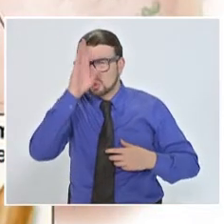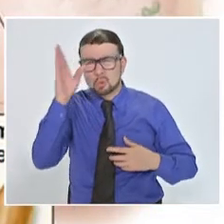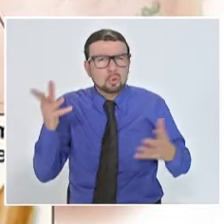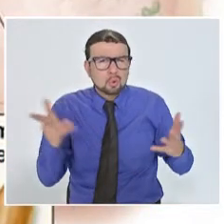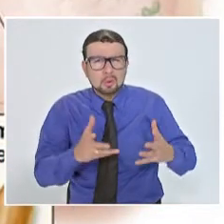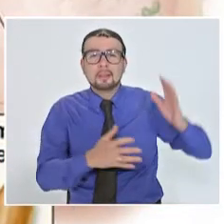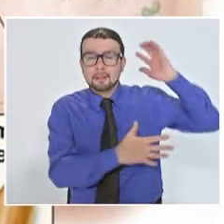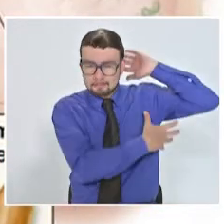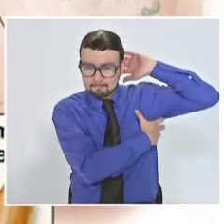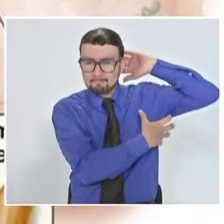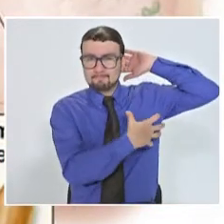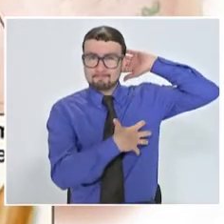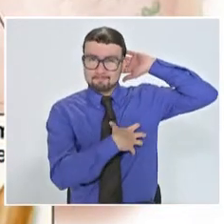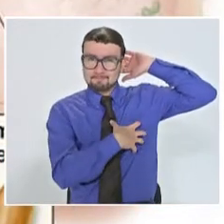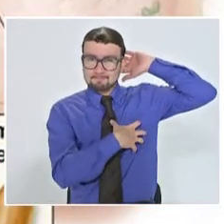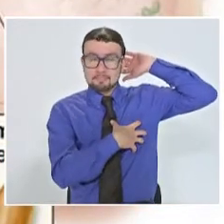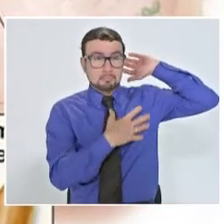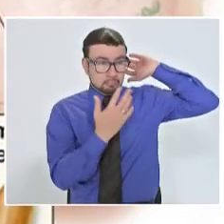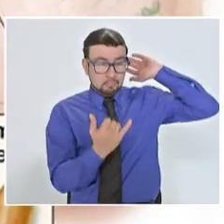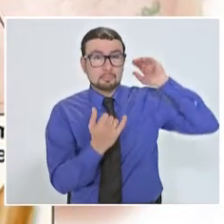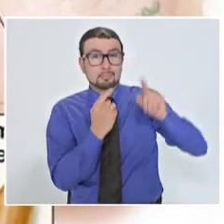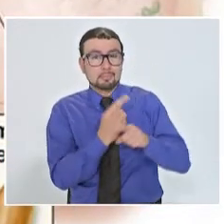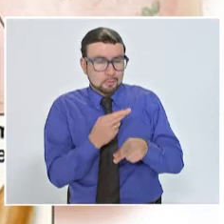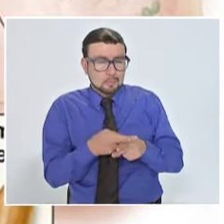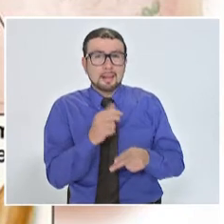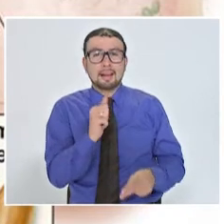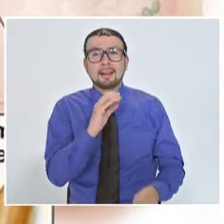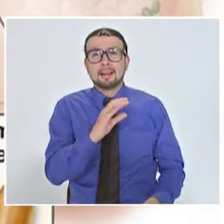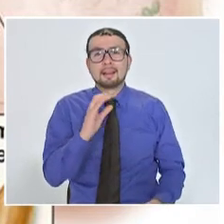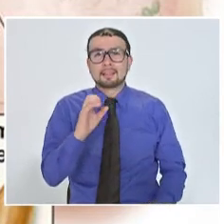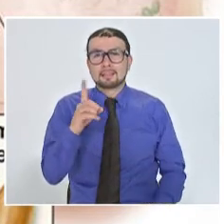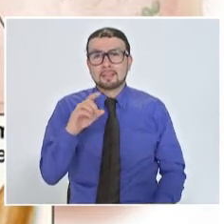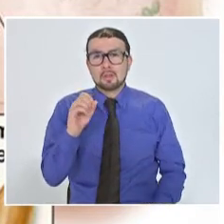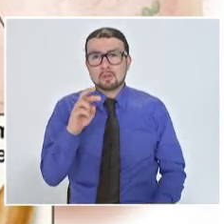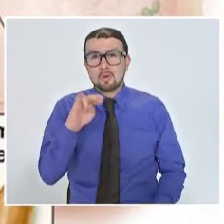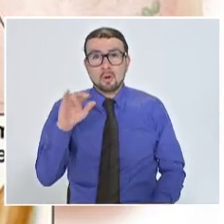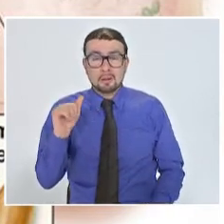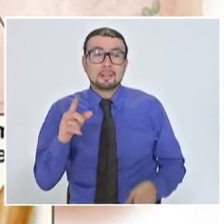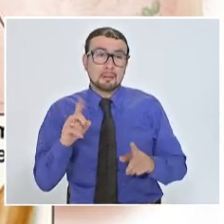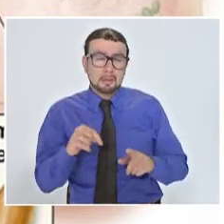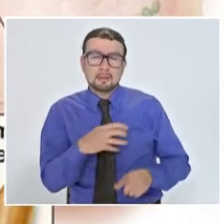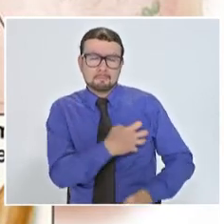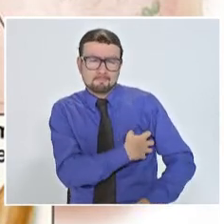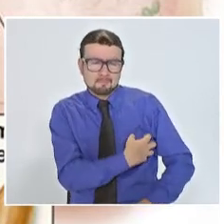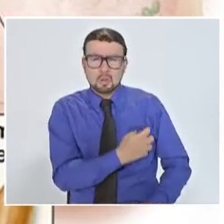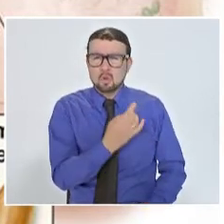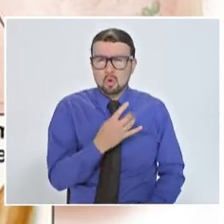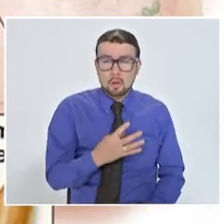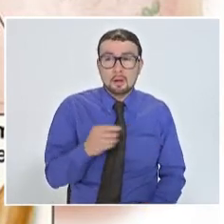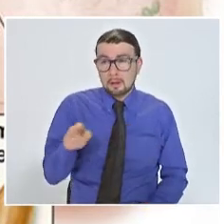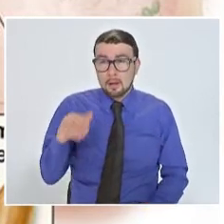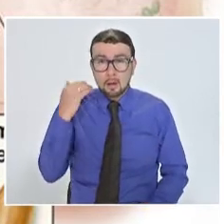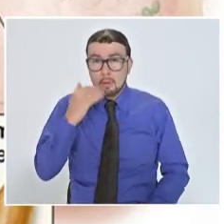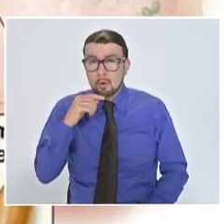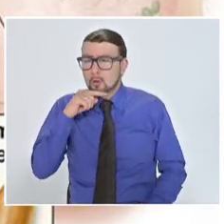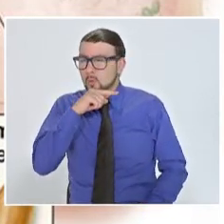axilar, entonces se llaman las mamas accesorias. Y también son unas masas dolorosas y sobre todo cuando la mujer menstrua,